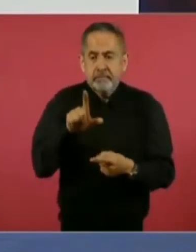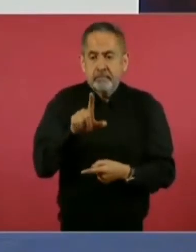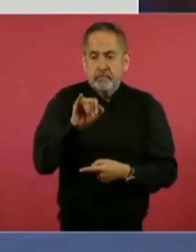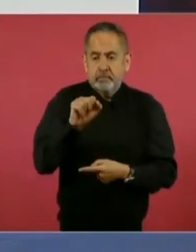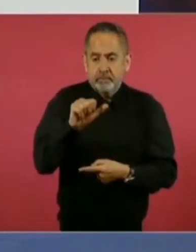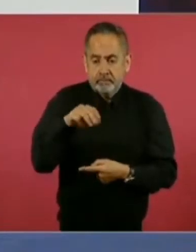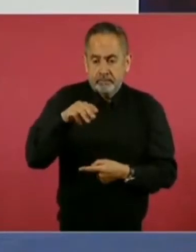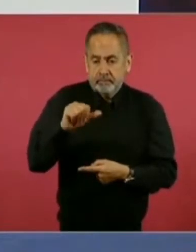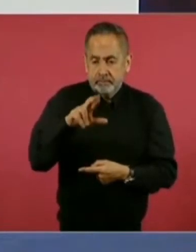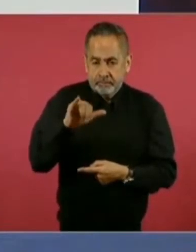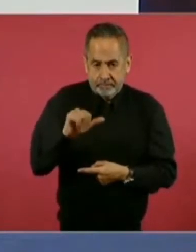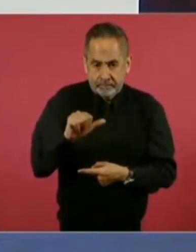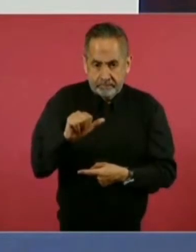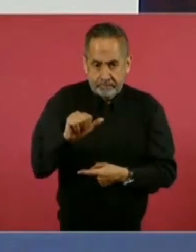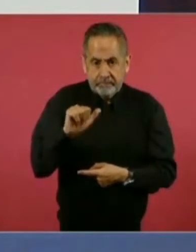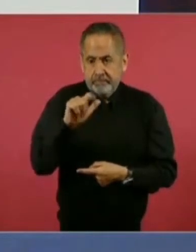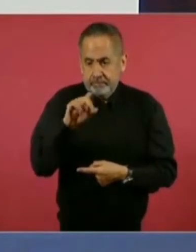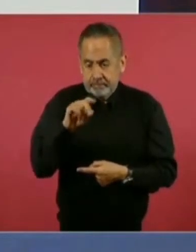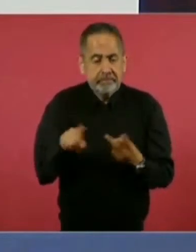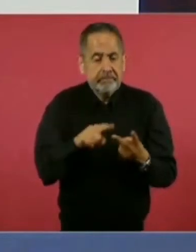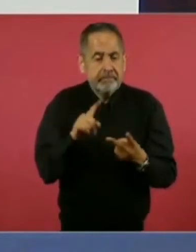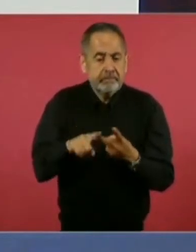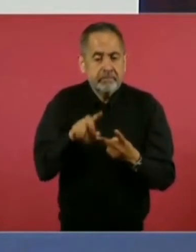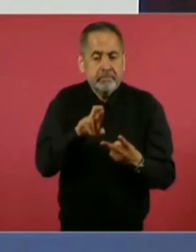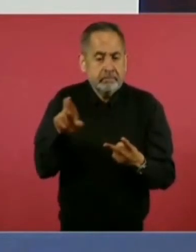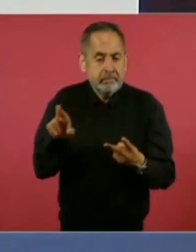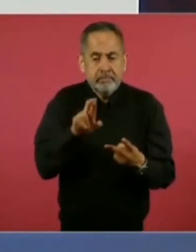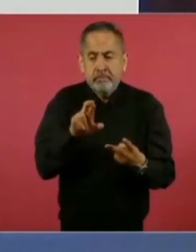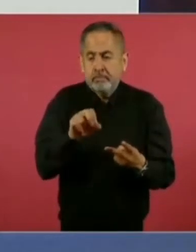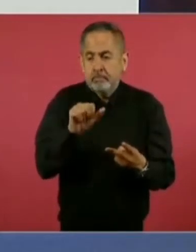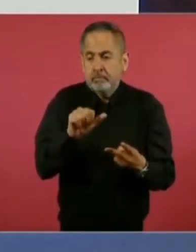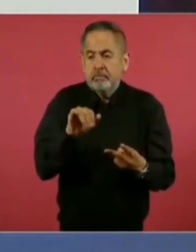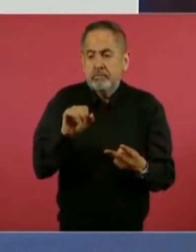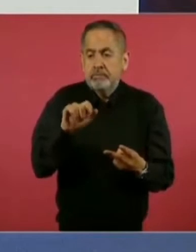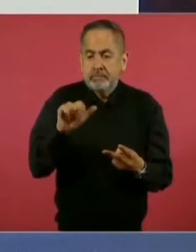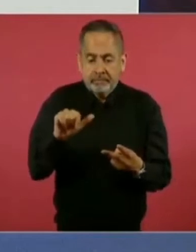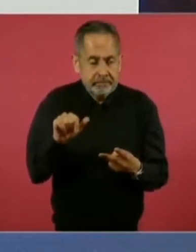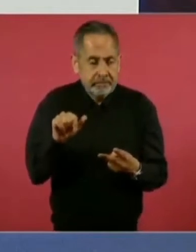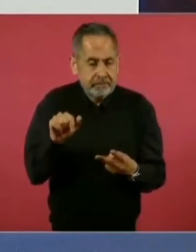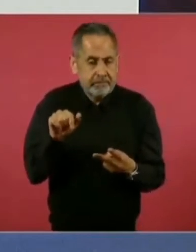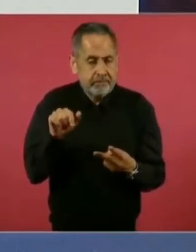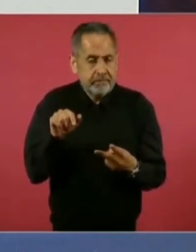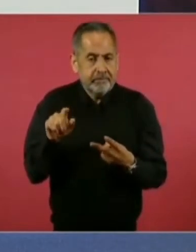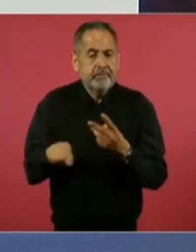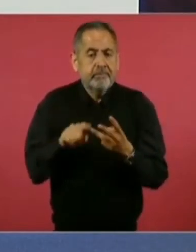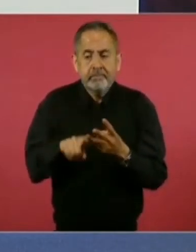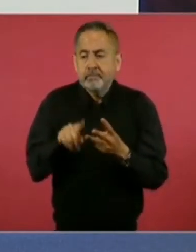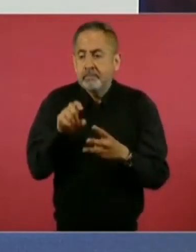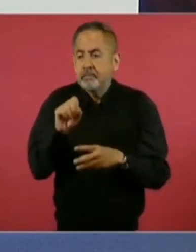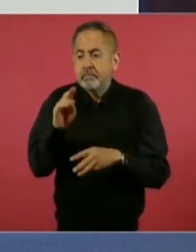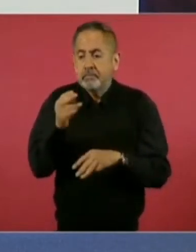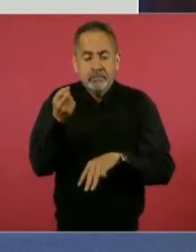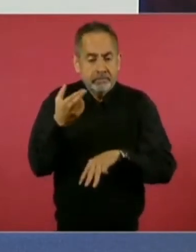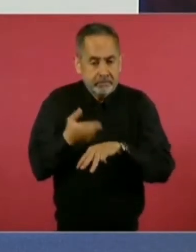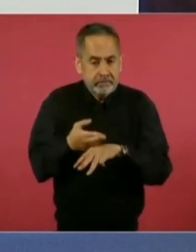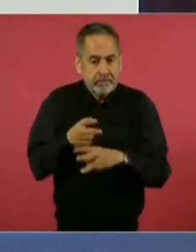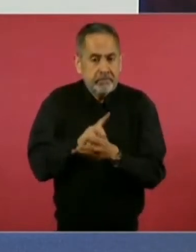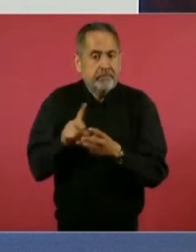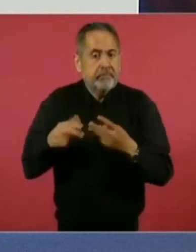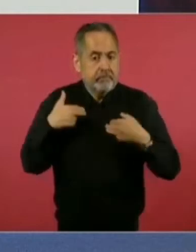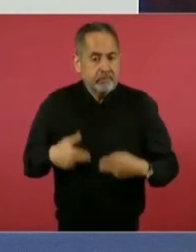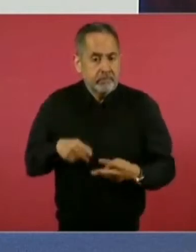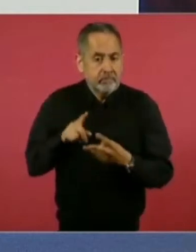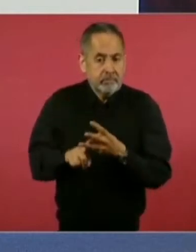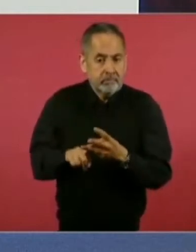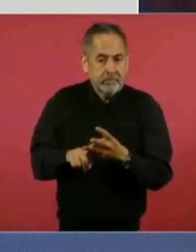María Alcalde Luján y Rosa Isela Rodríguez Velázquez, y el subsecretario de Derechos